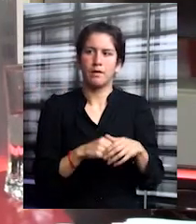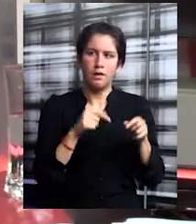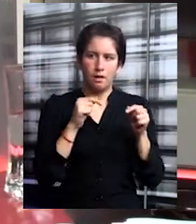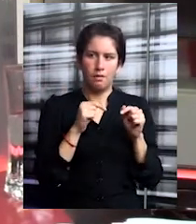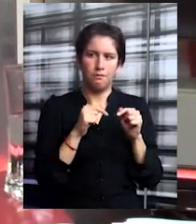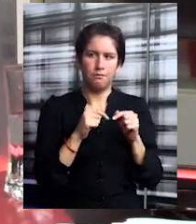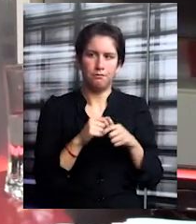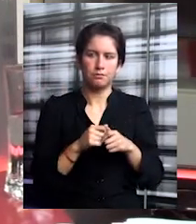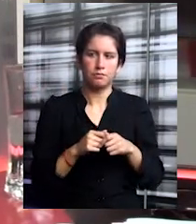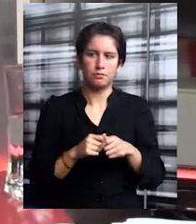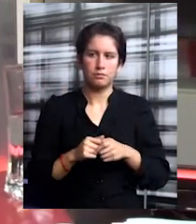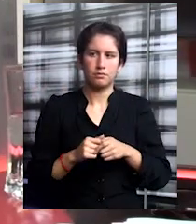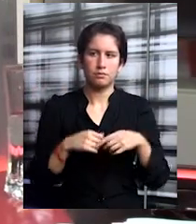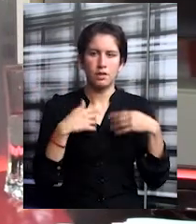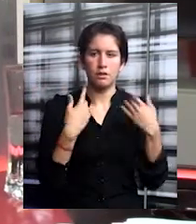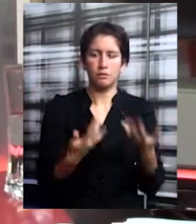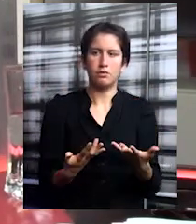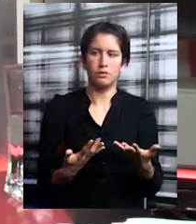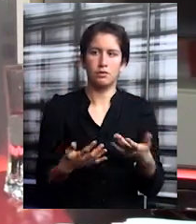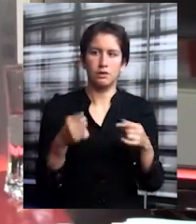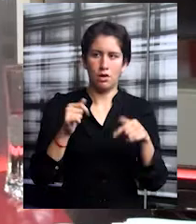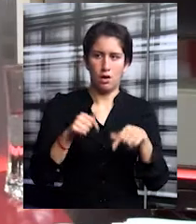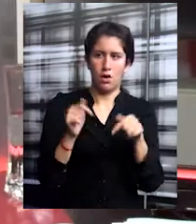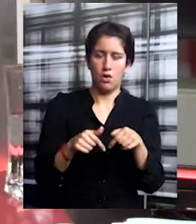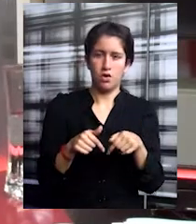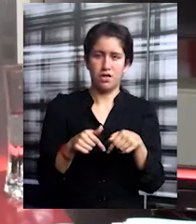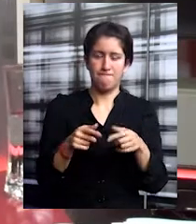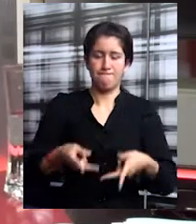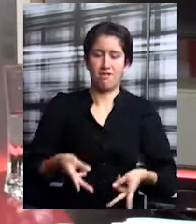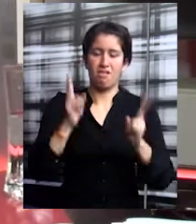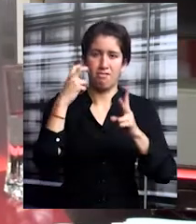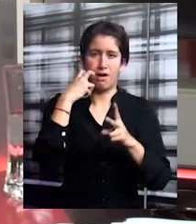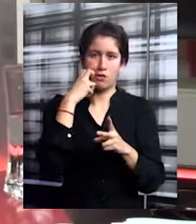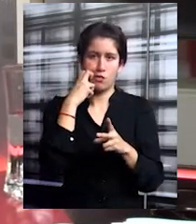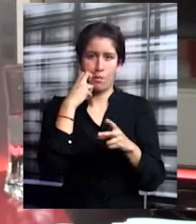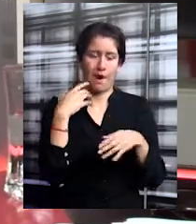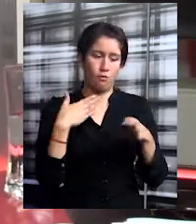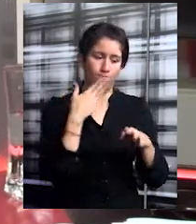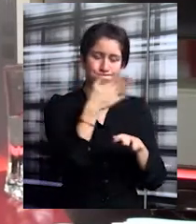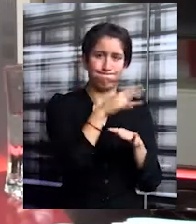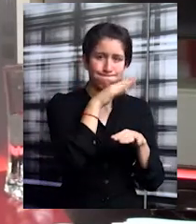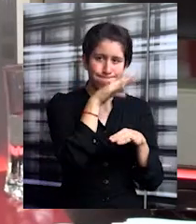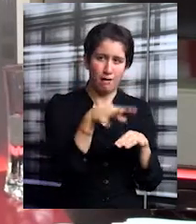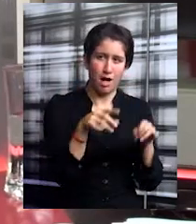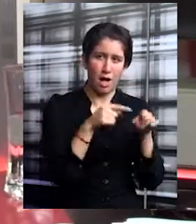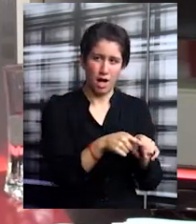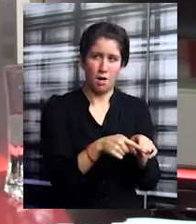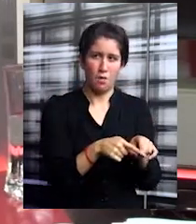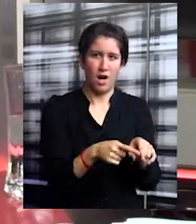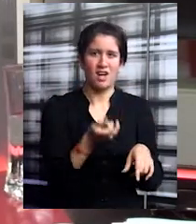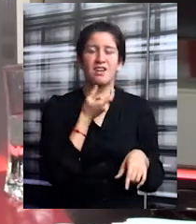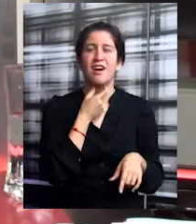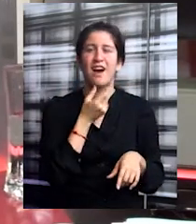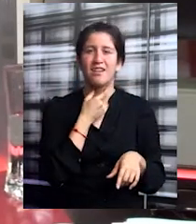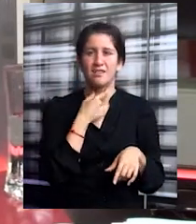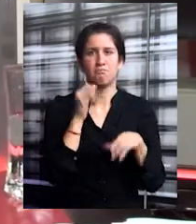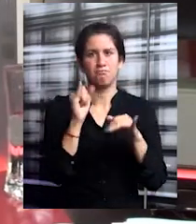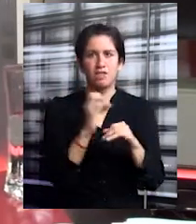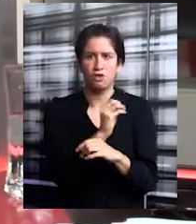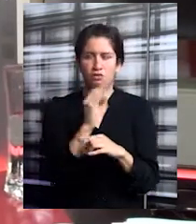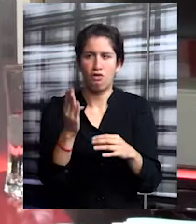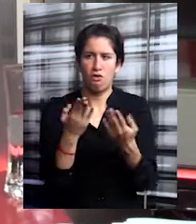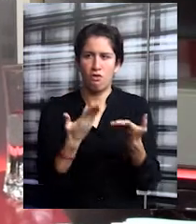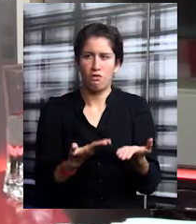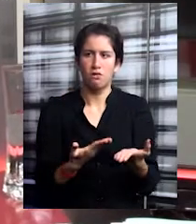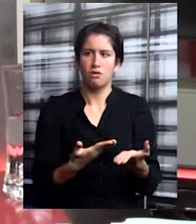beber. Entonces, hoy día el derecho humano al agua no está garantizado por el Estado. Una cuestión tan obvia, no está garantizado por el Estado, porque